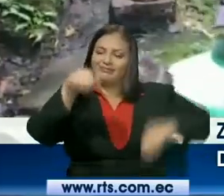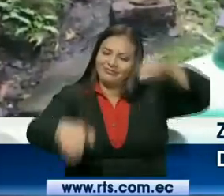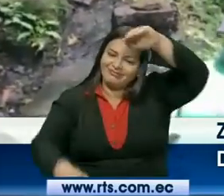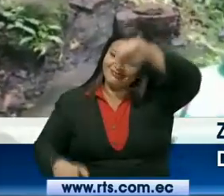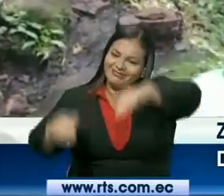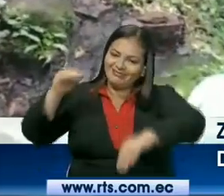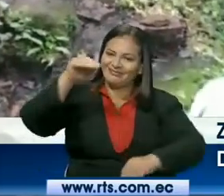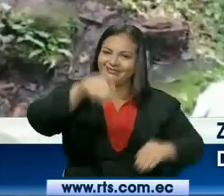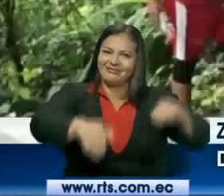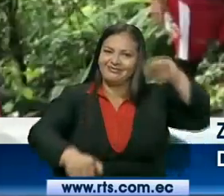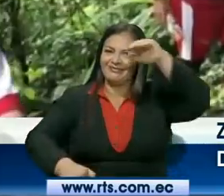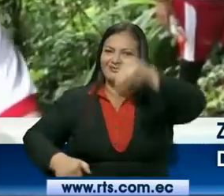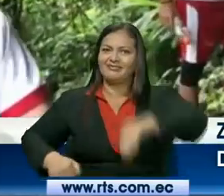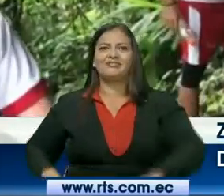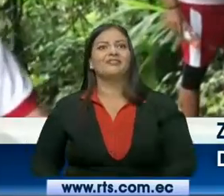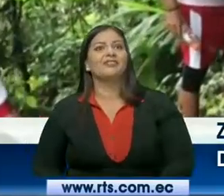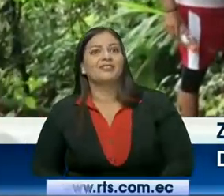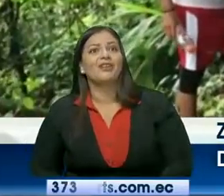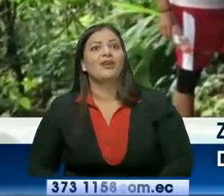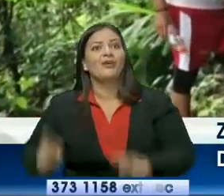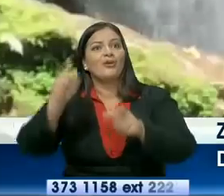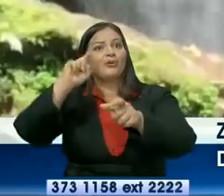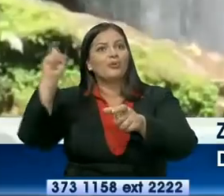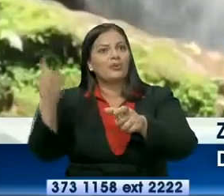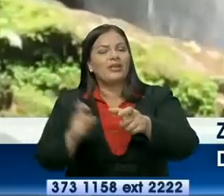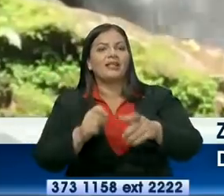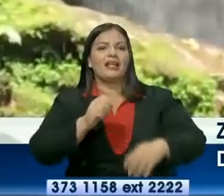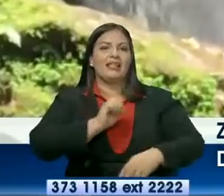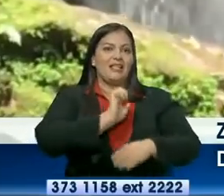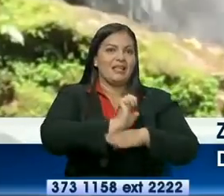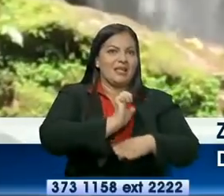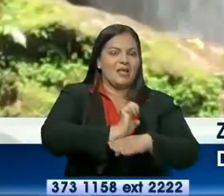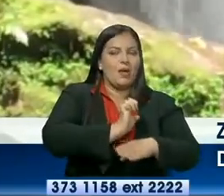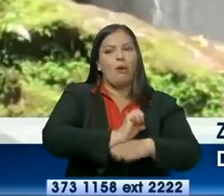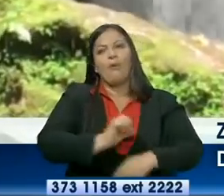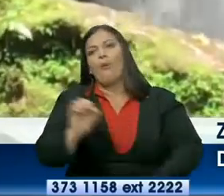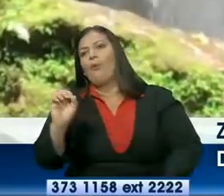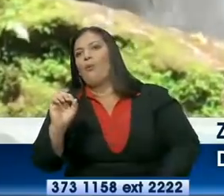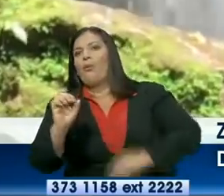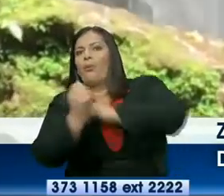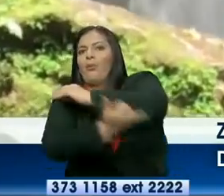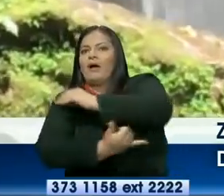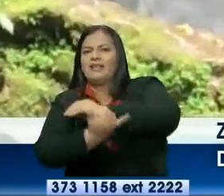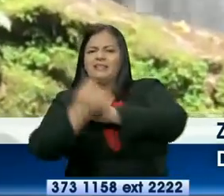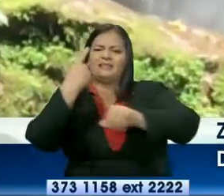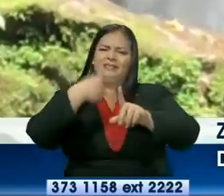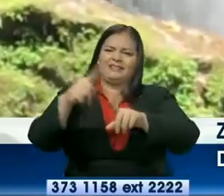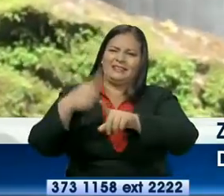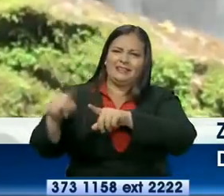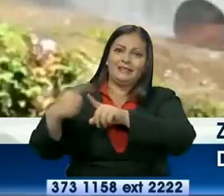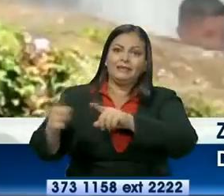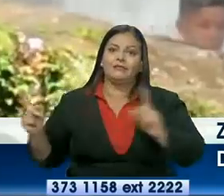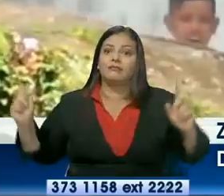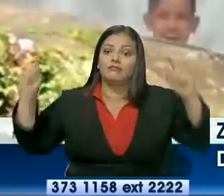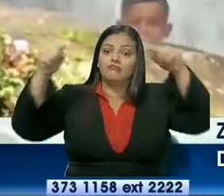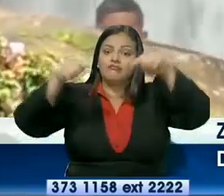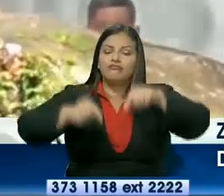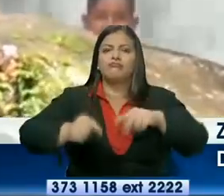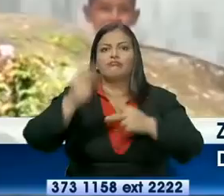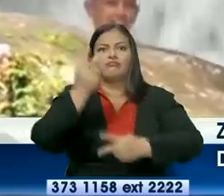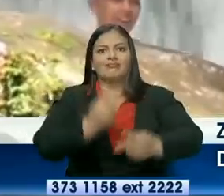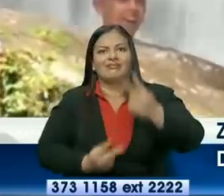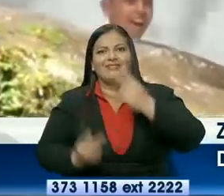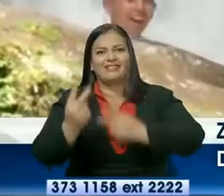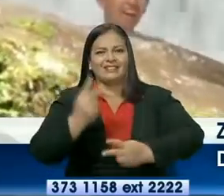Turistas de nuestro país y fuera de él recomiendan este maravilloso lugar para que conozcas más de nuestra Amazonía y